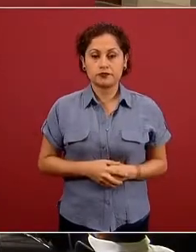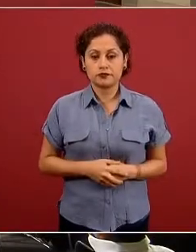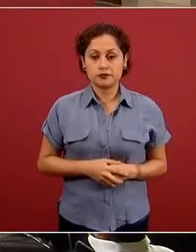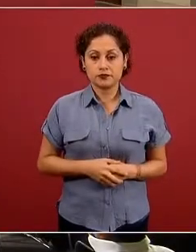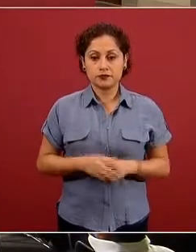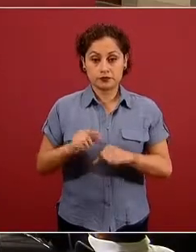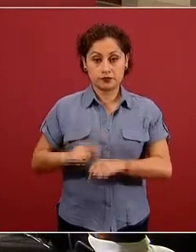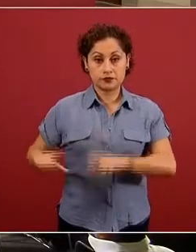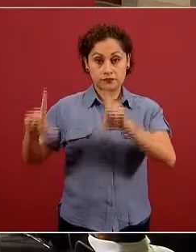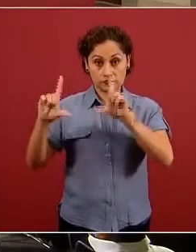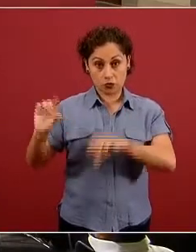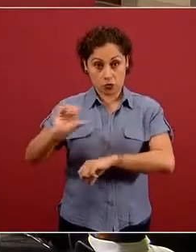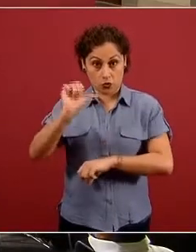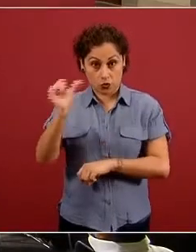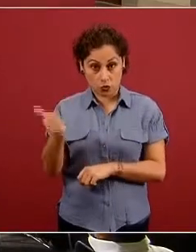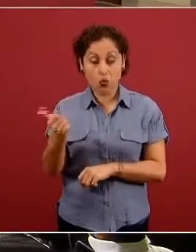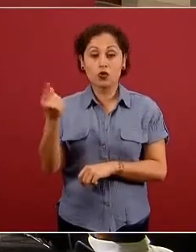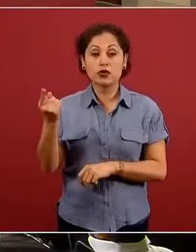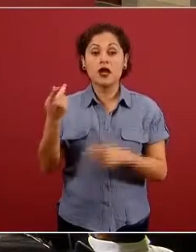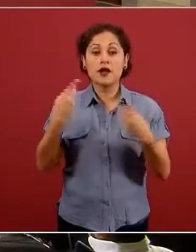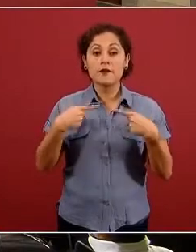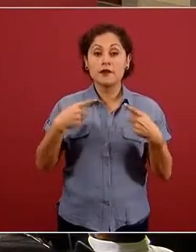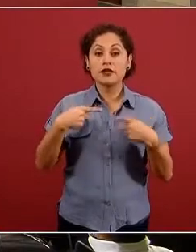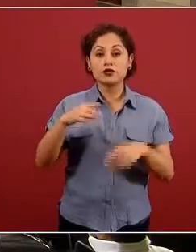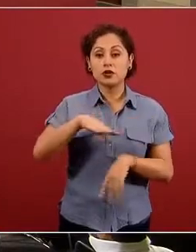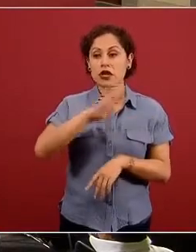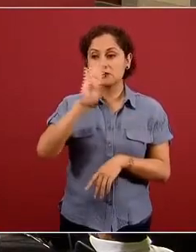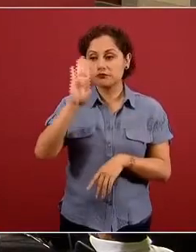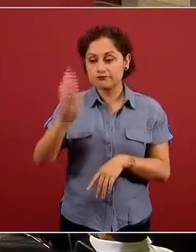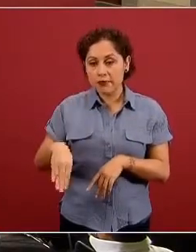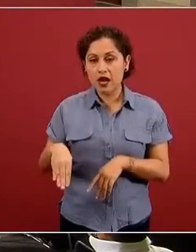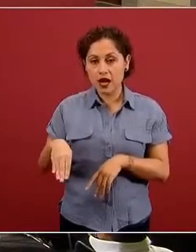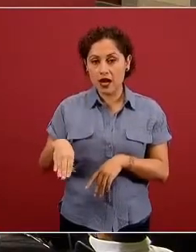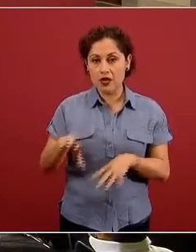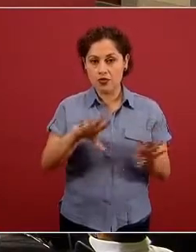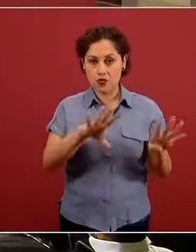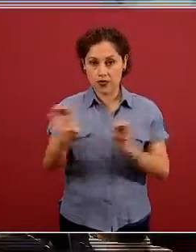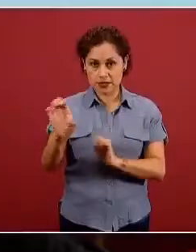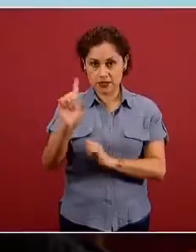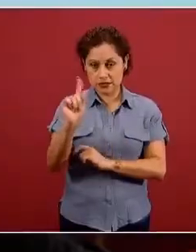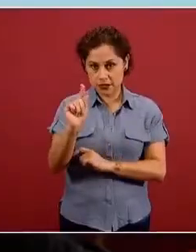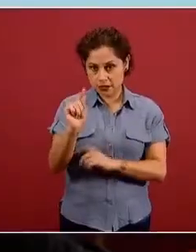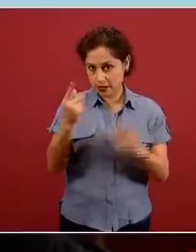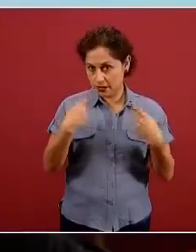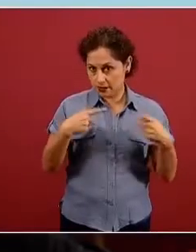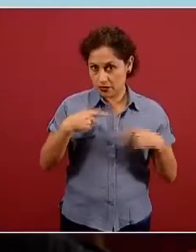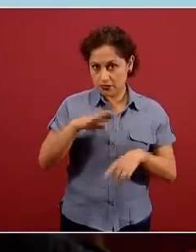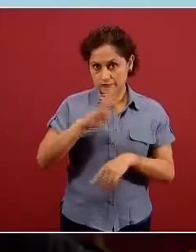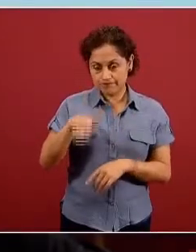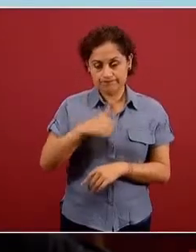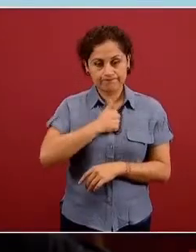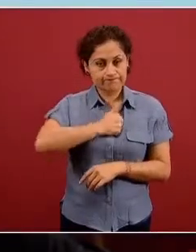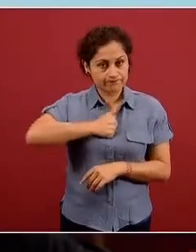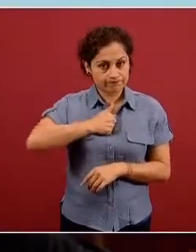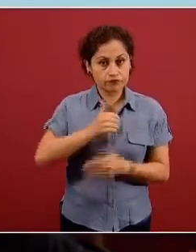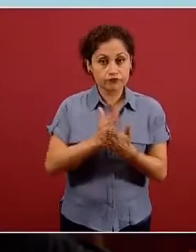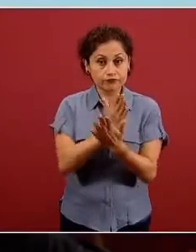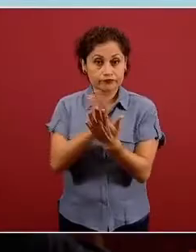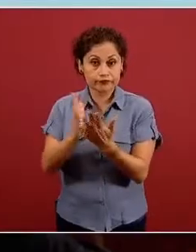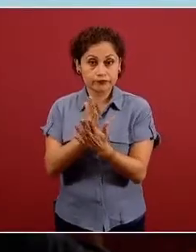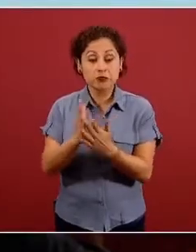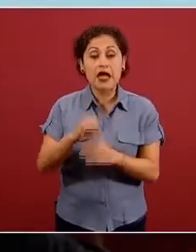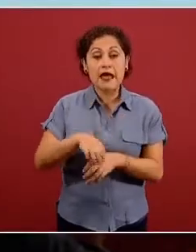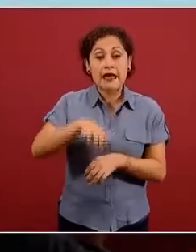La distribución de las defunciones, de estas lamentables 970 defunciones, en cuanto a los grupos de edad, es